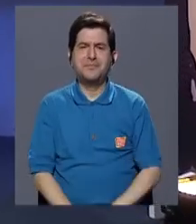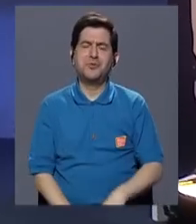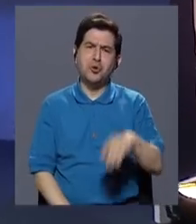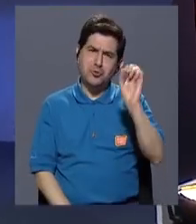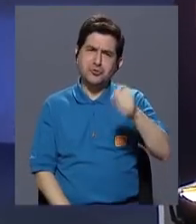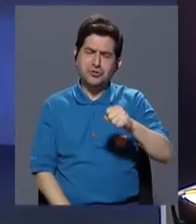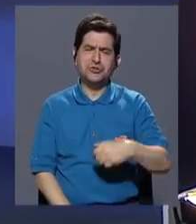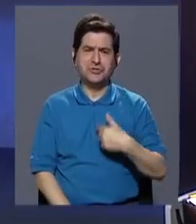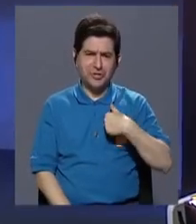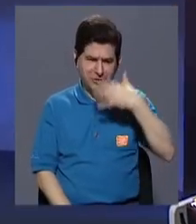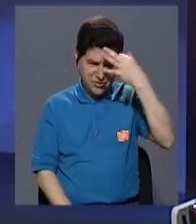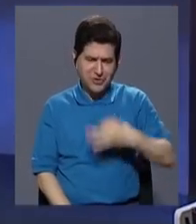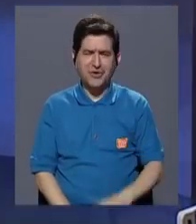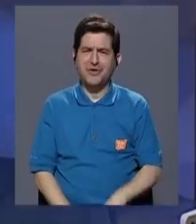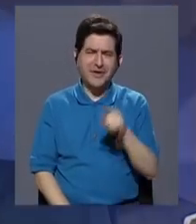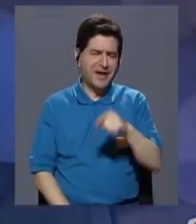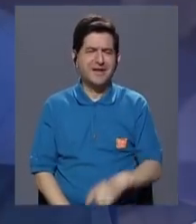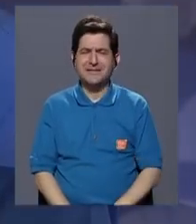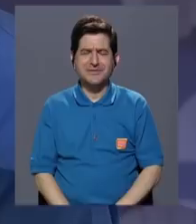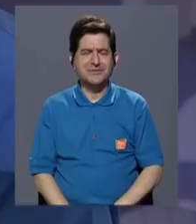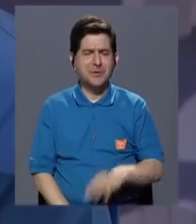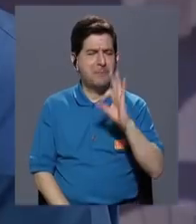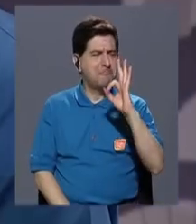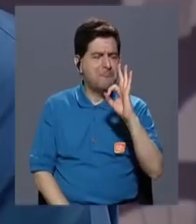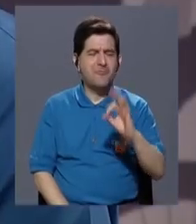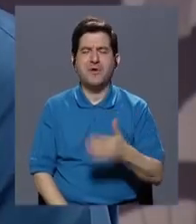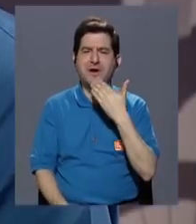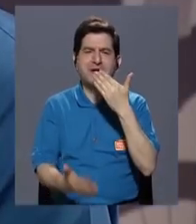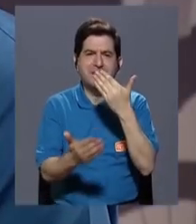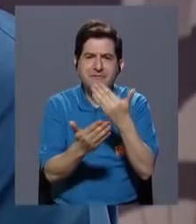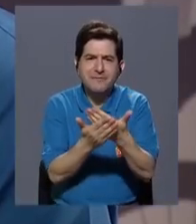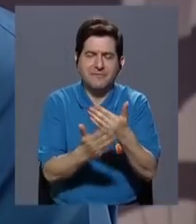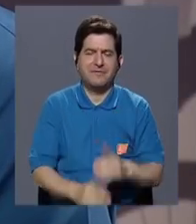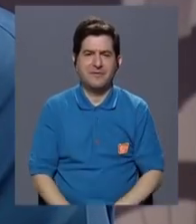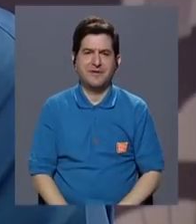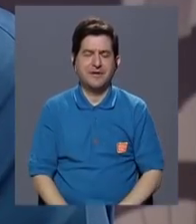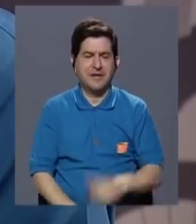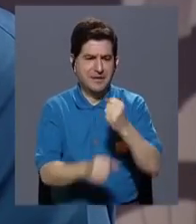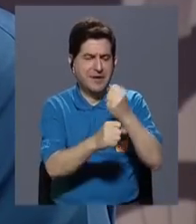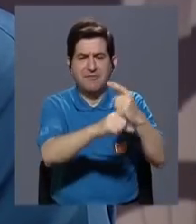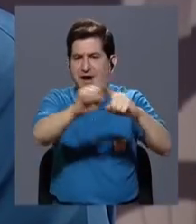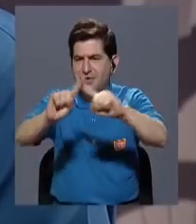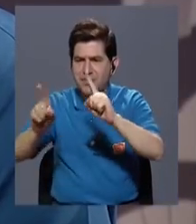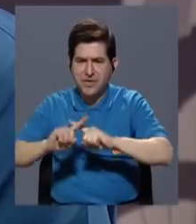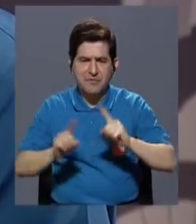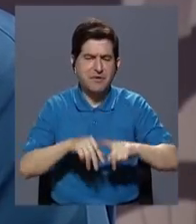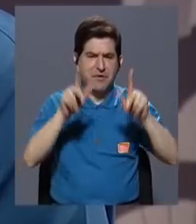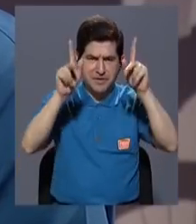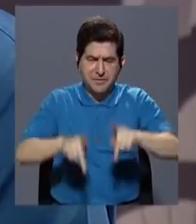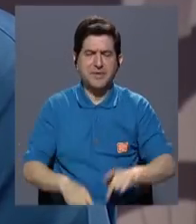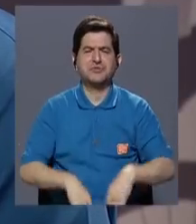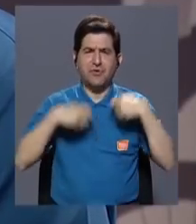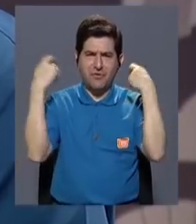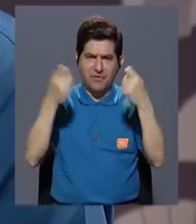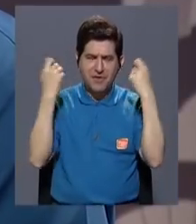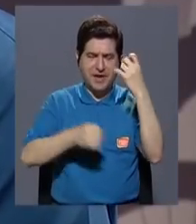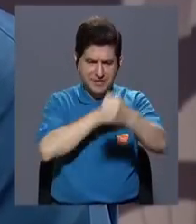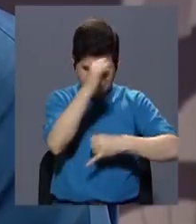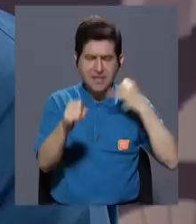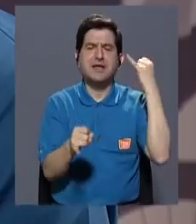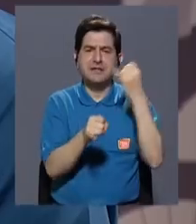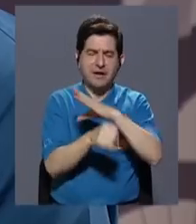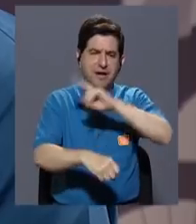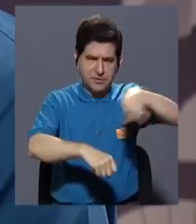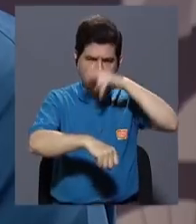sé creo que es la cereza en el pastel creo que es una muy buena forma para que el trabajo de mucha gente se ha celebrado de manera